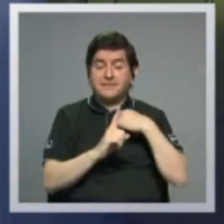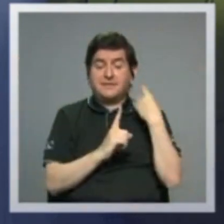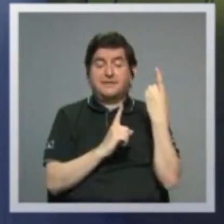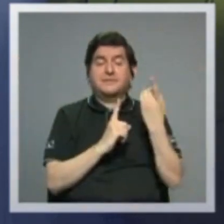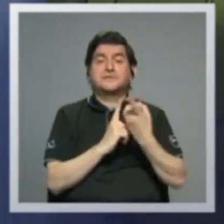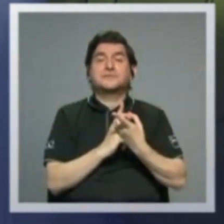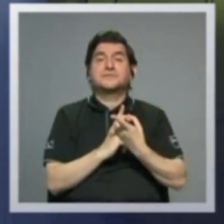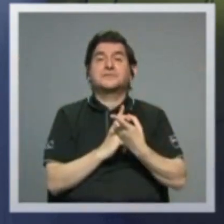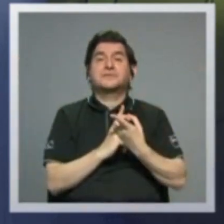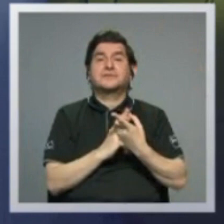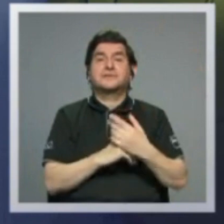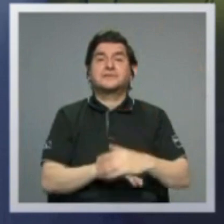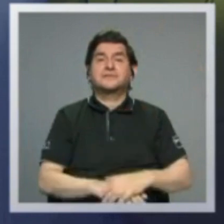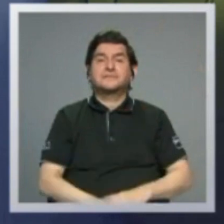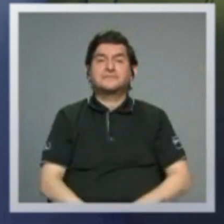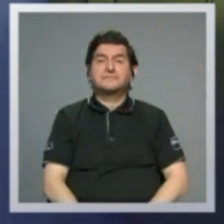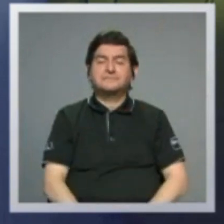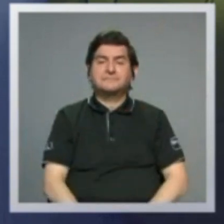sociedad,